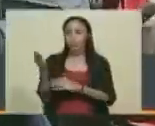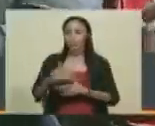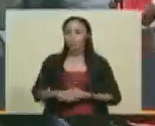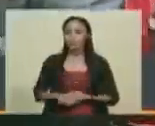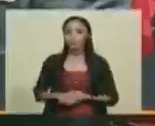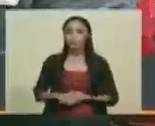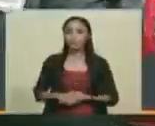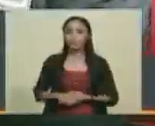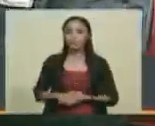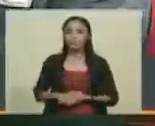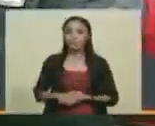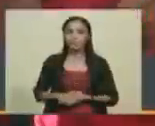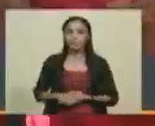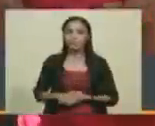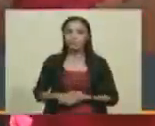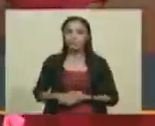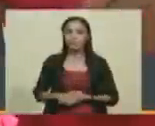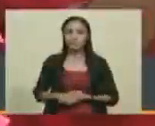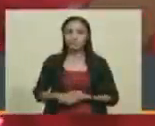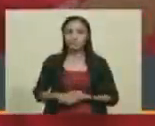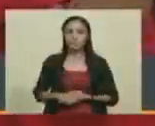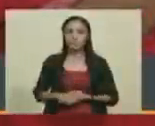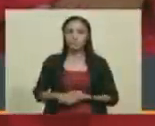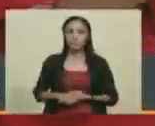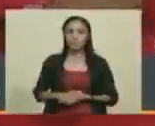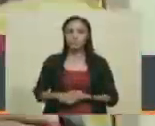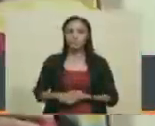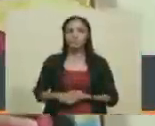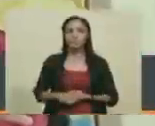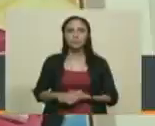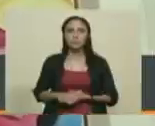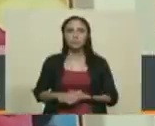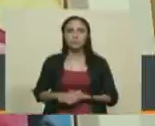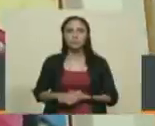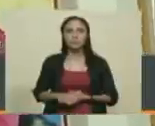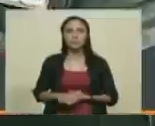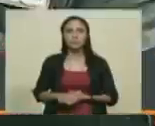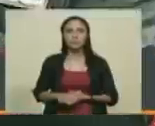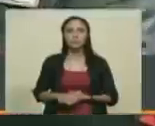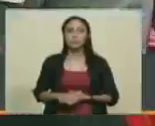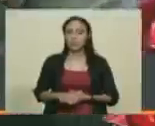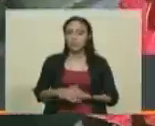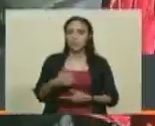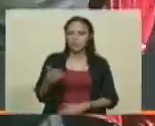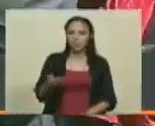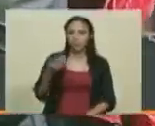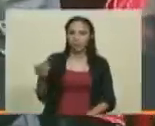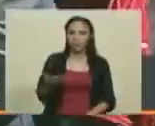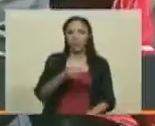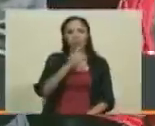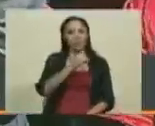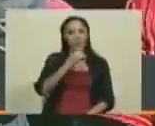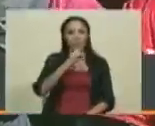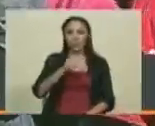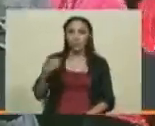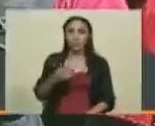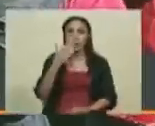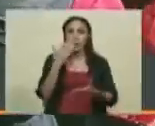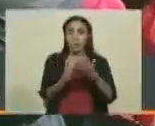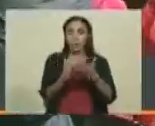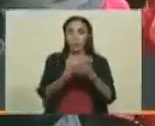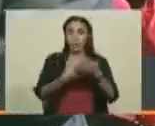quiero reivindicar esta reunión. Y es importante, presidente, decir que esas